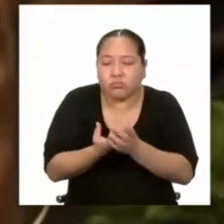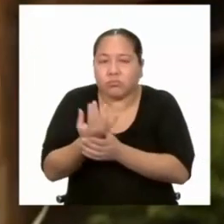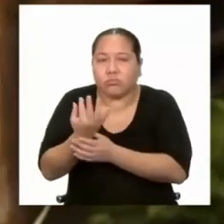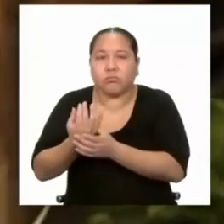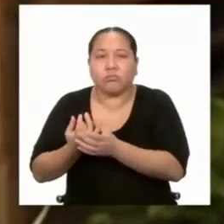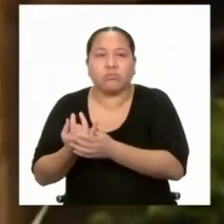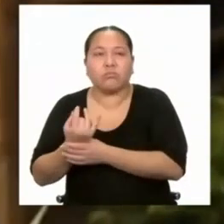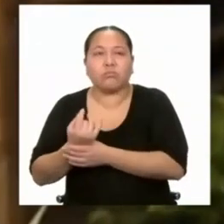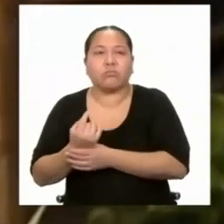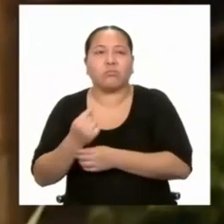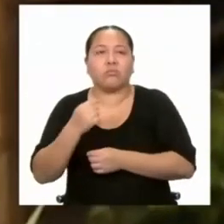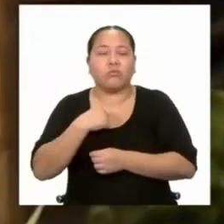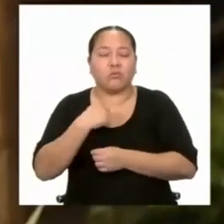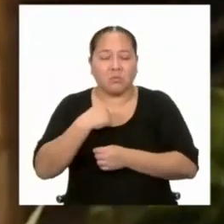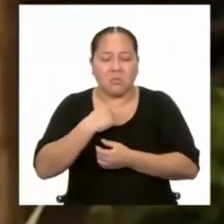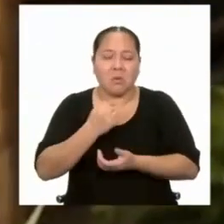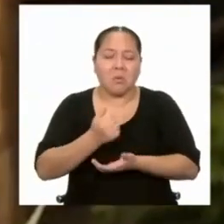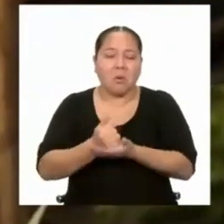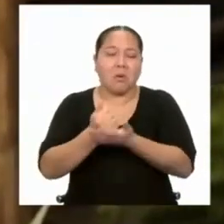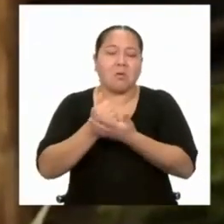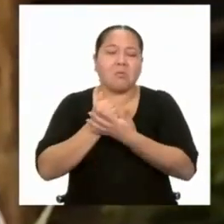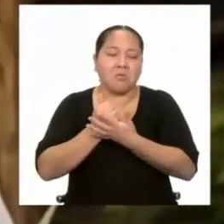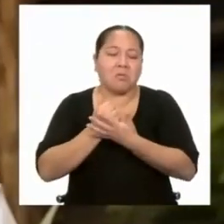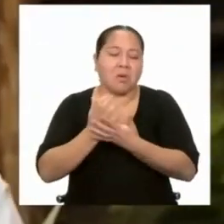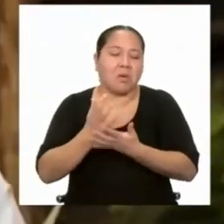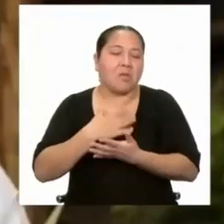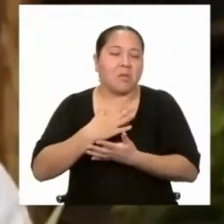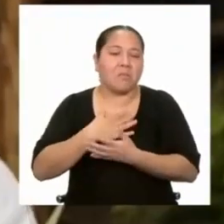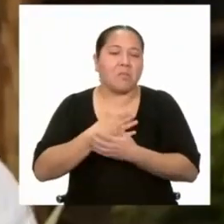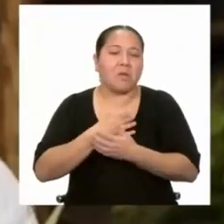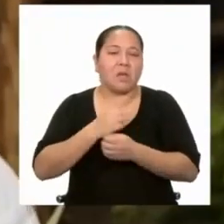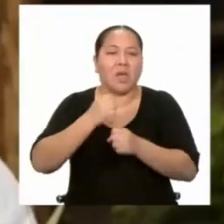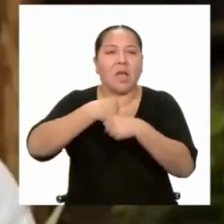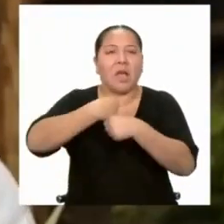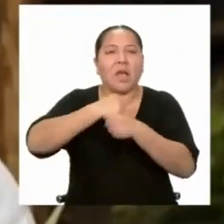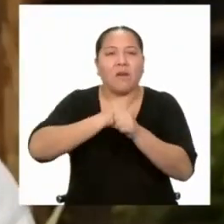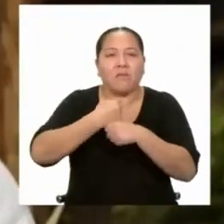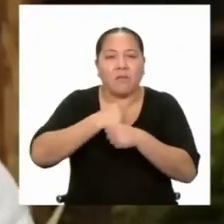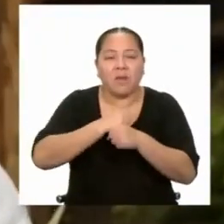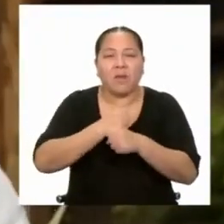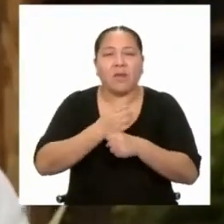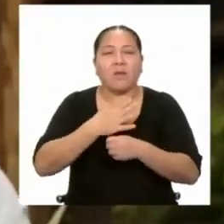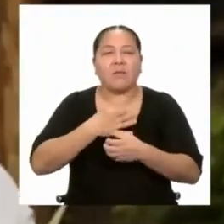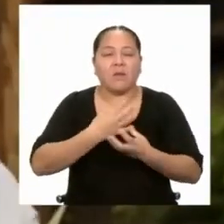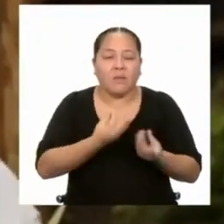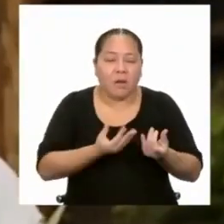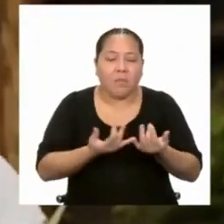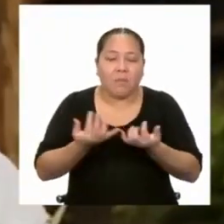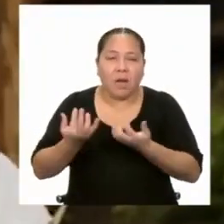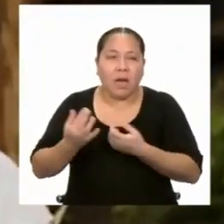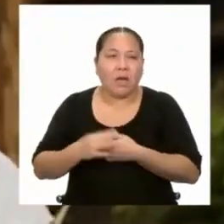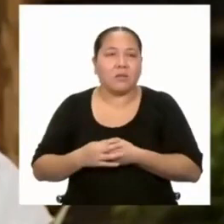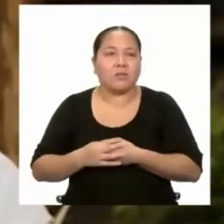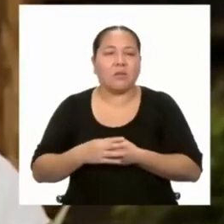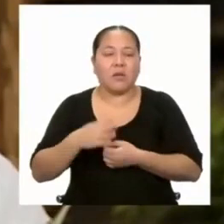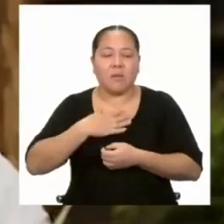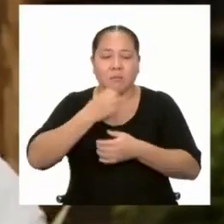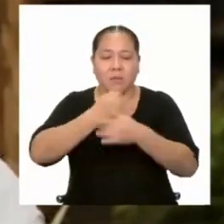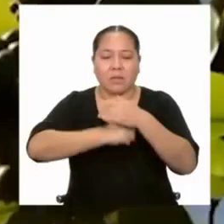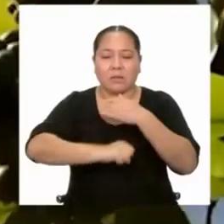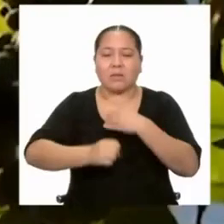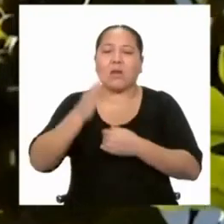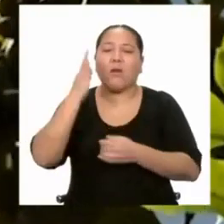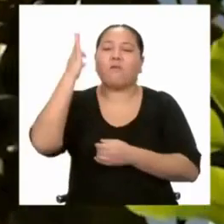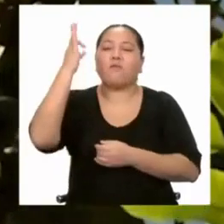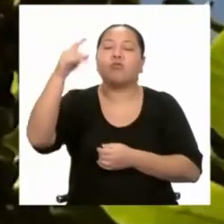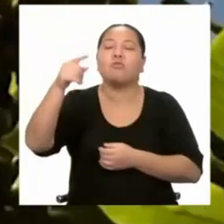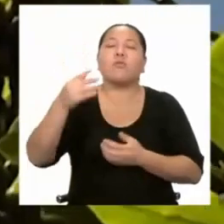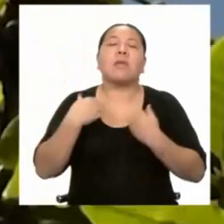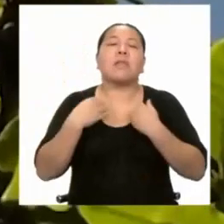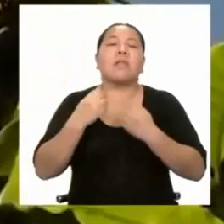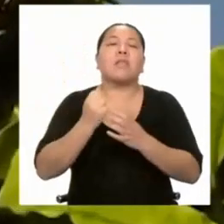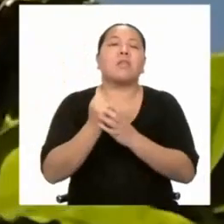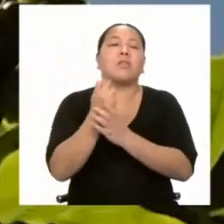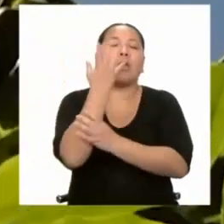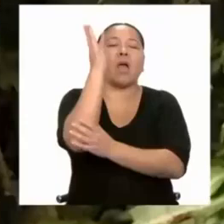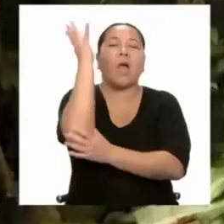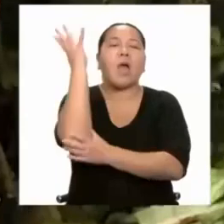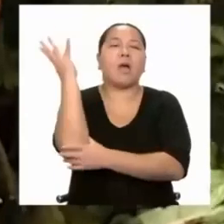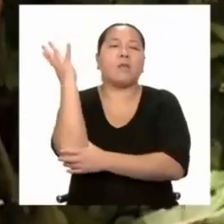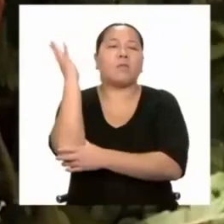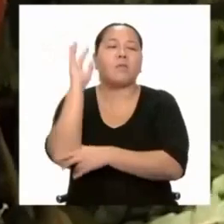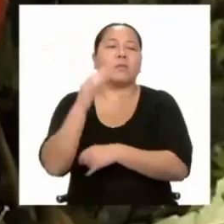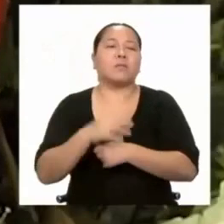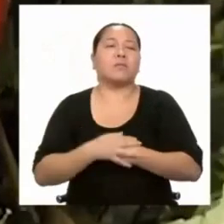me voy a beneficiar de mi café, de mi pasto, y mis hijos con el futuro van a tener sus árboles.